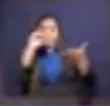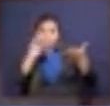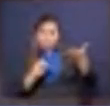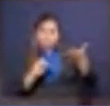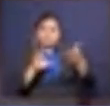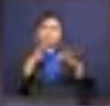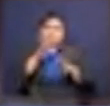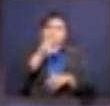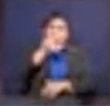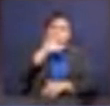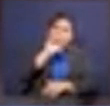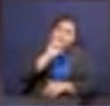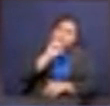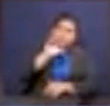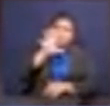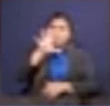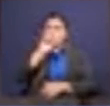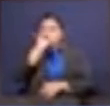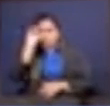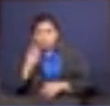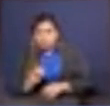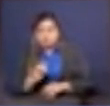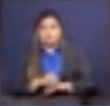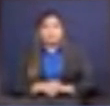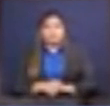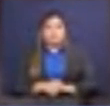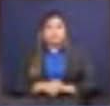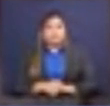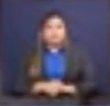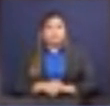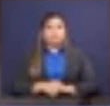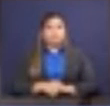entre el 30 y 50%.